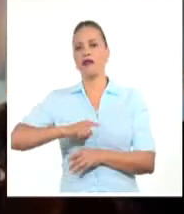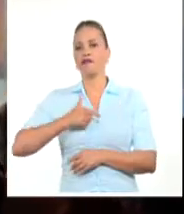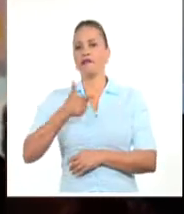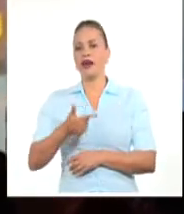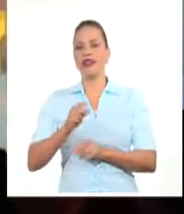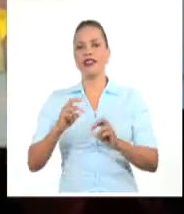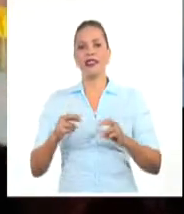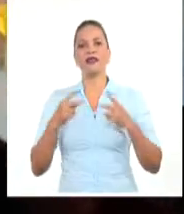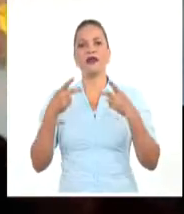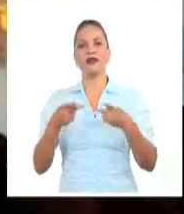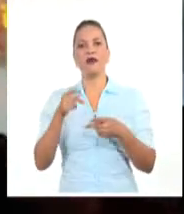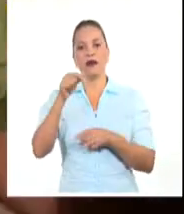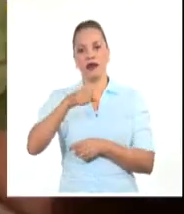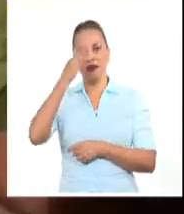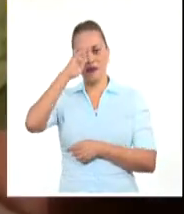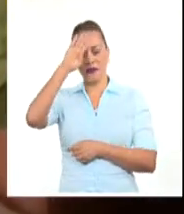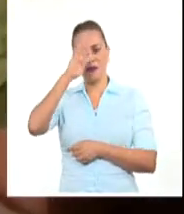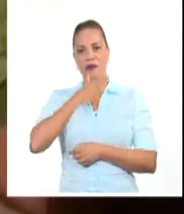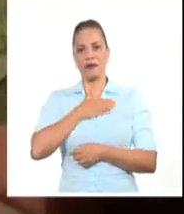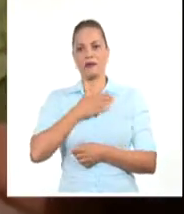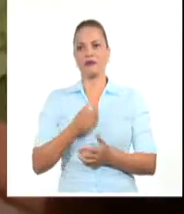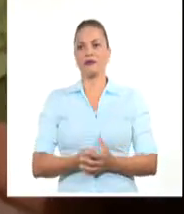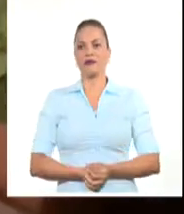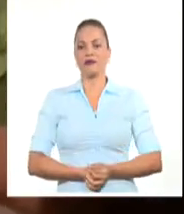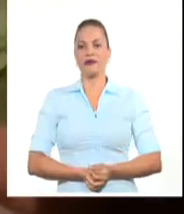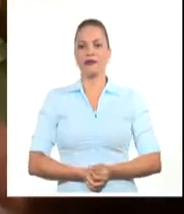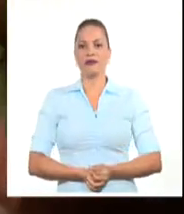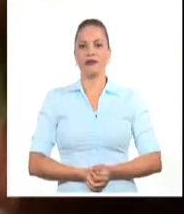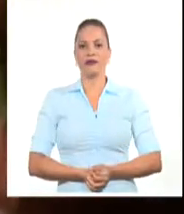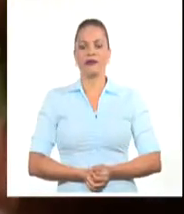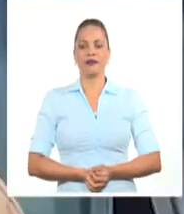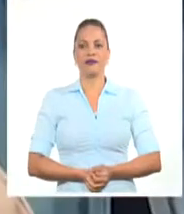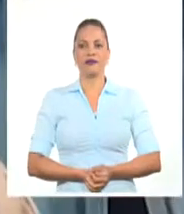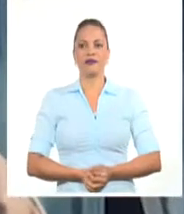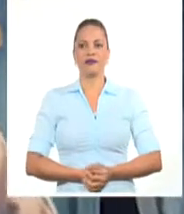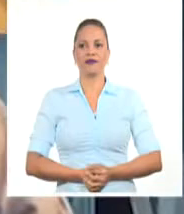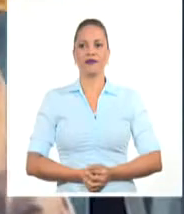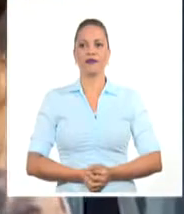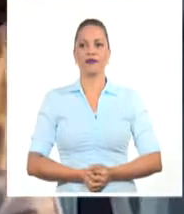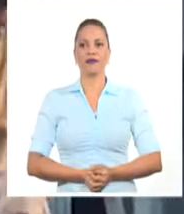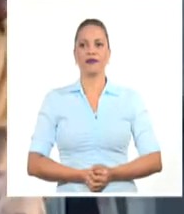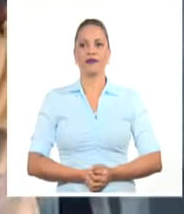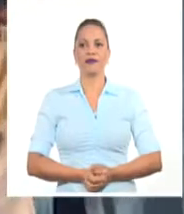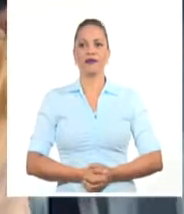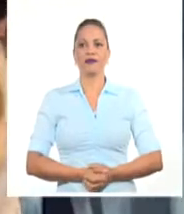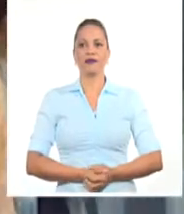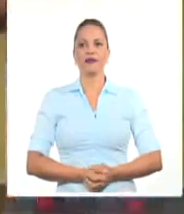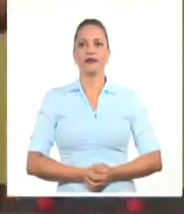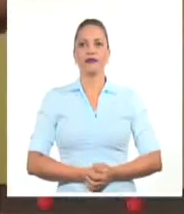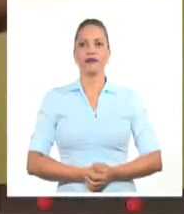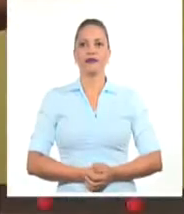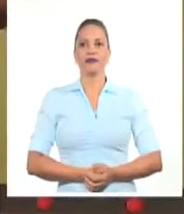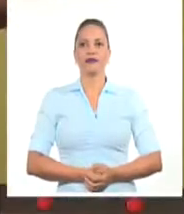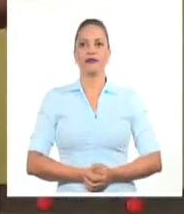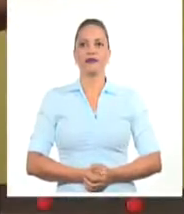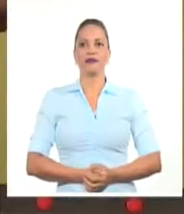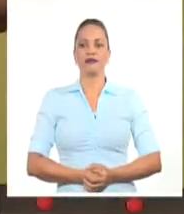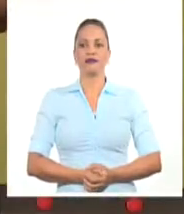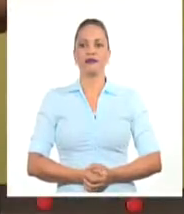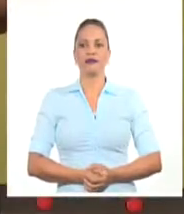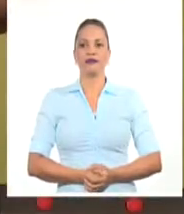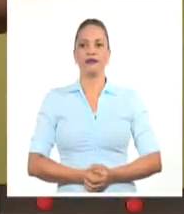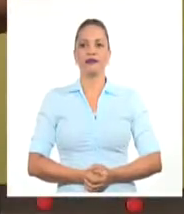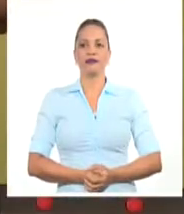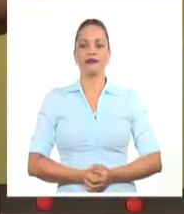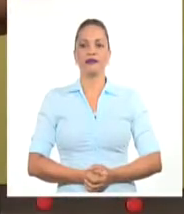otra vez en la isla. Omairi Lorenzo, Sistema Informativo de la Televisión Cubana. Y